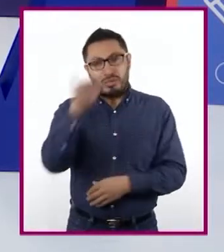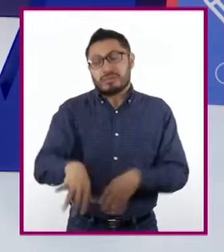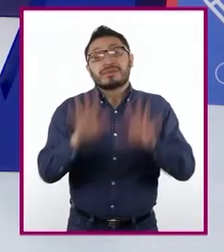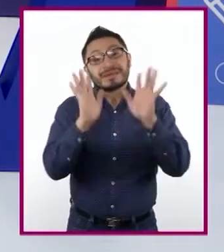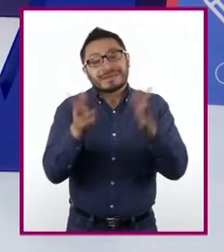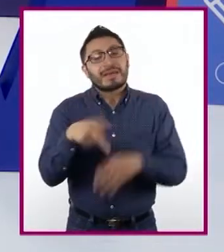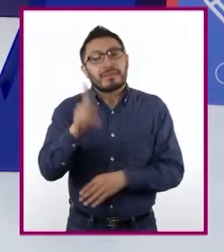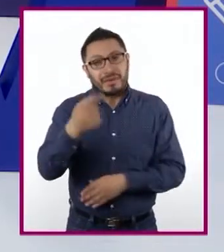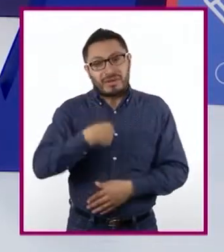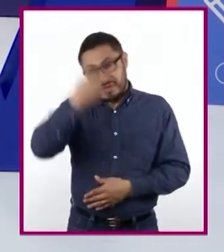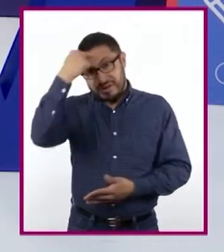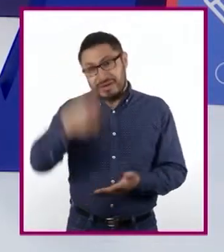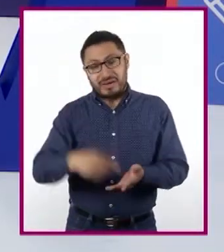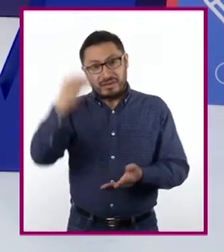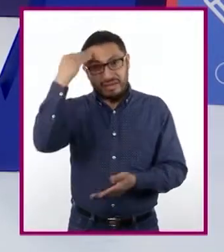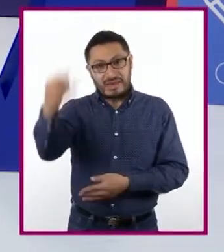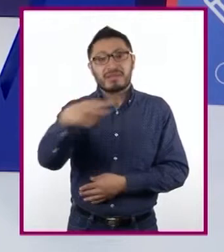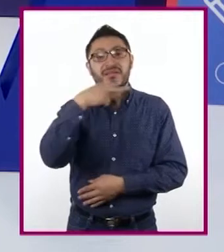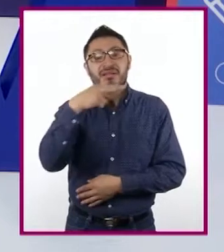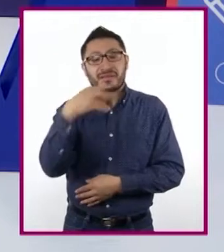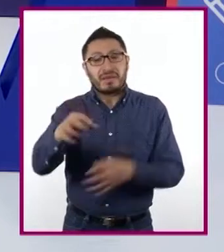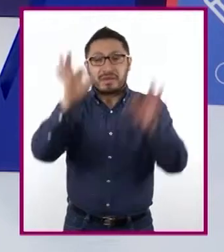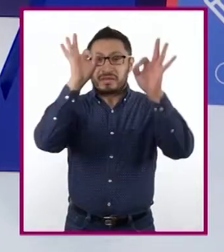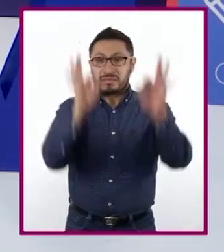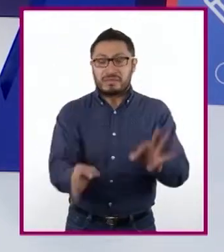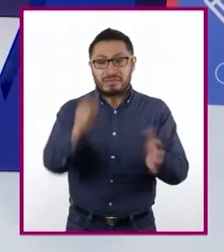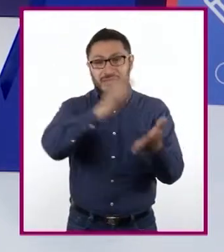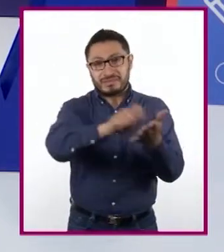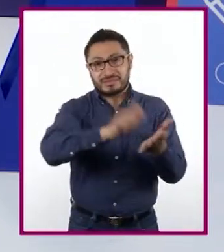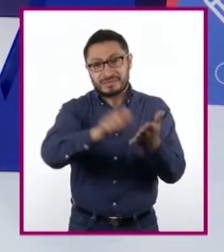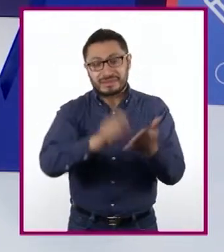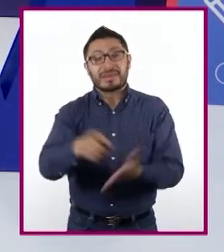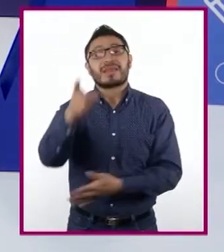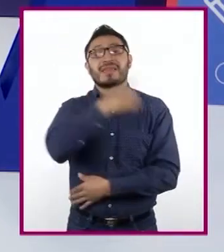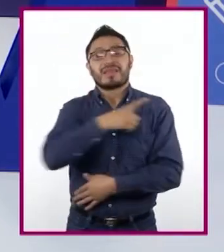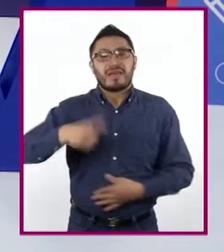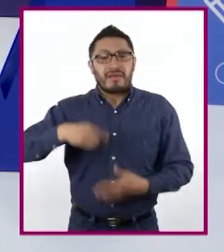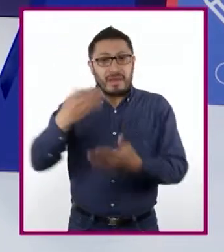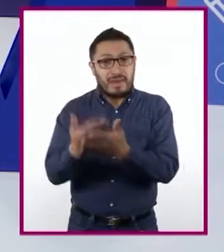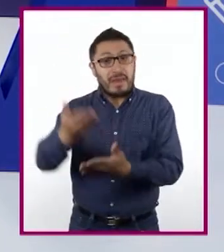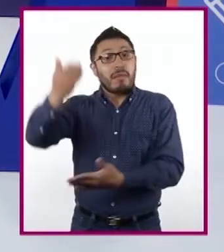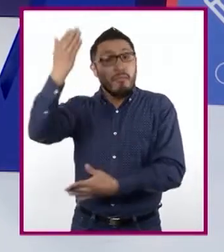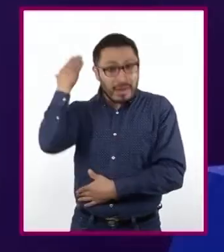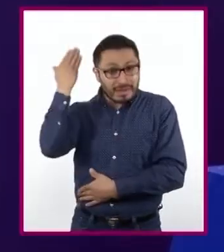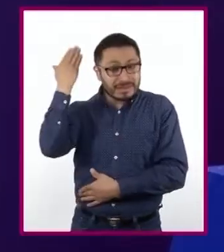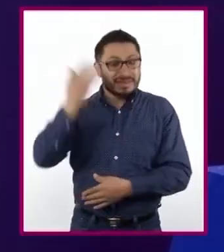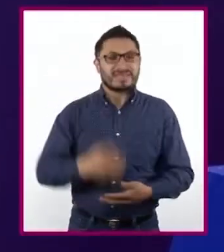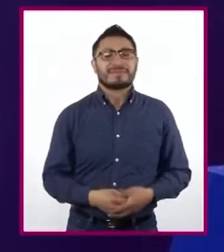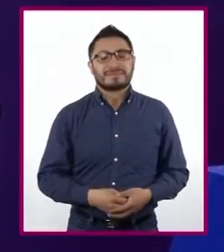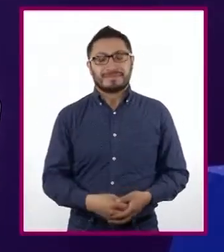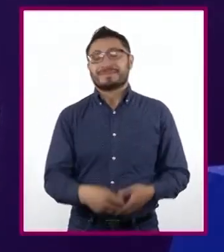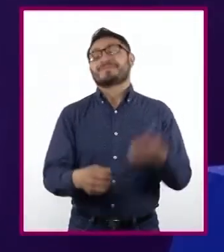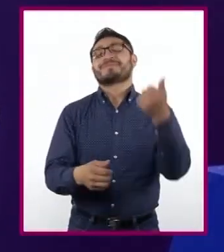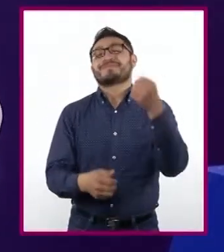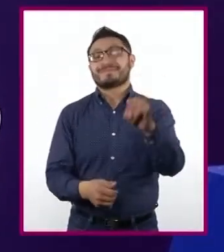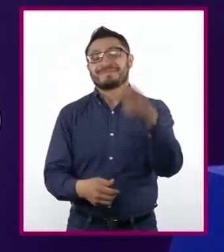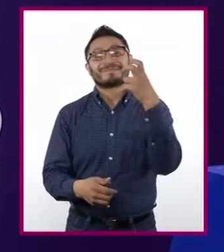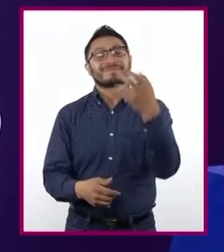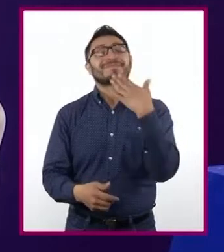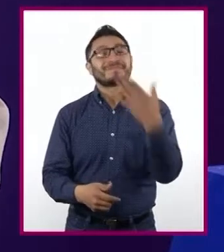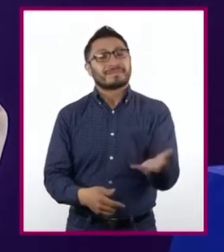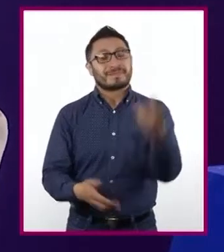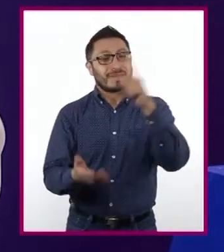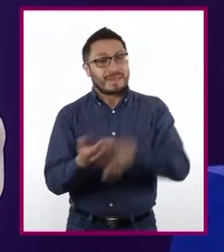por lo que creo que el tiempo verbal ideal para redactarlas sería el tiempo pasado. Así es, tanto